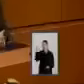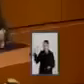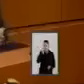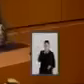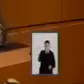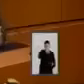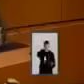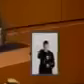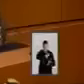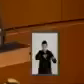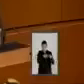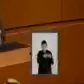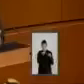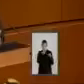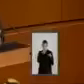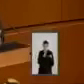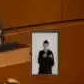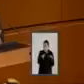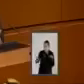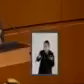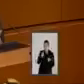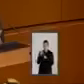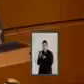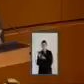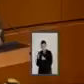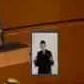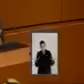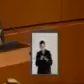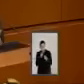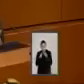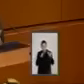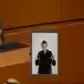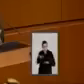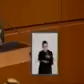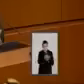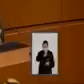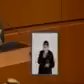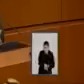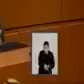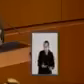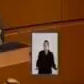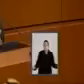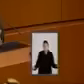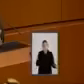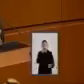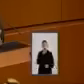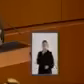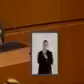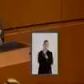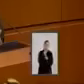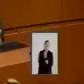ser lo que aquí se ha dicho, vamos a encontrar verdades. No va a